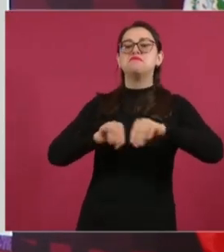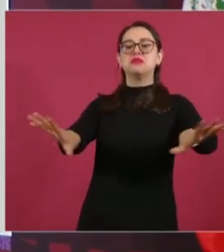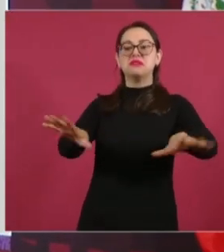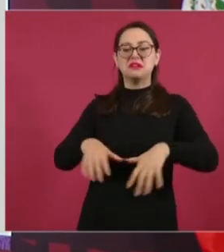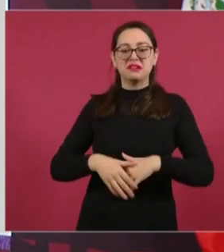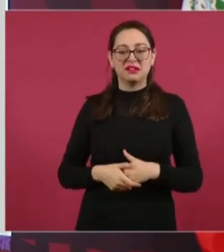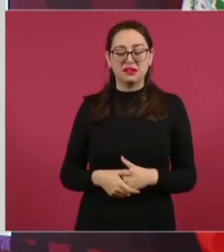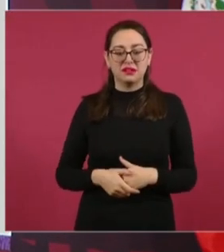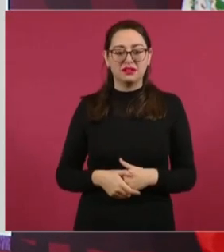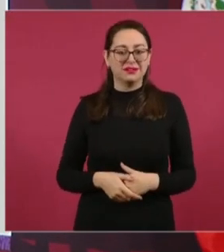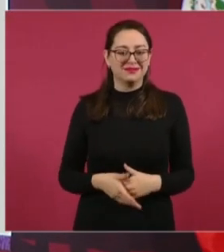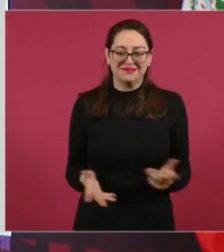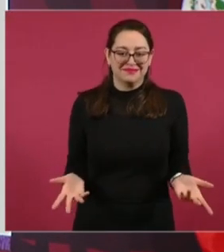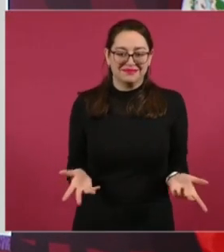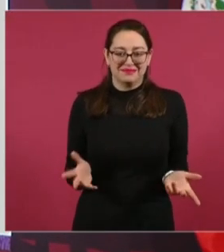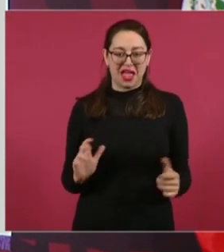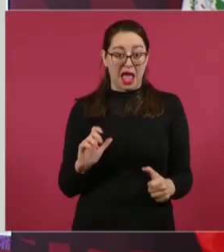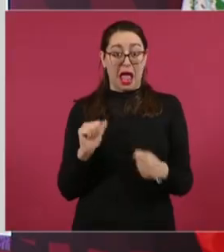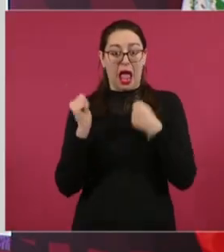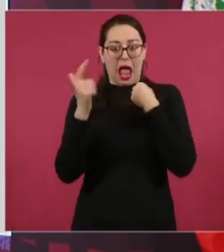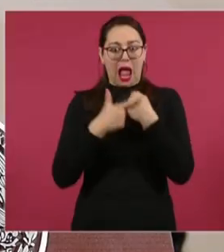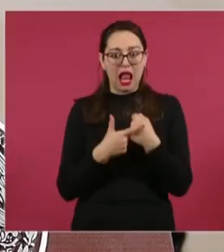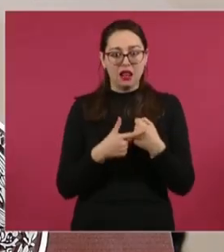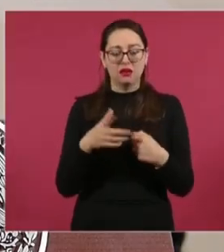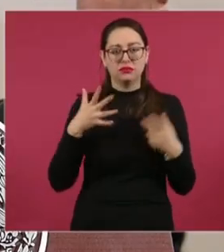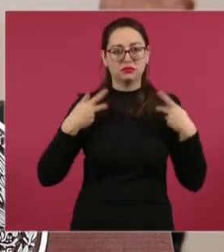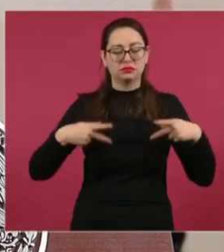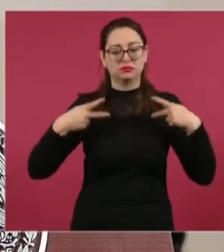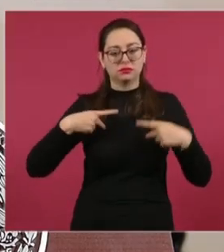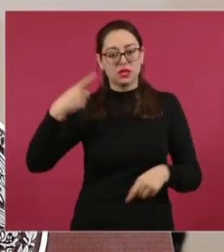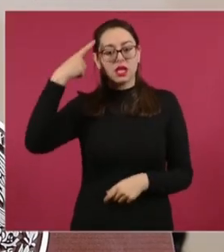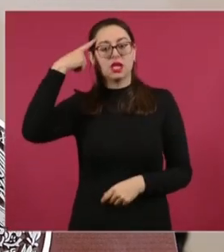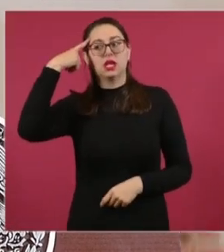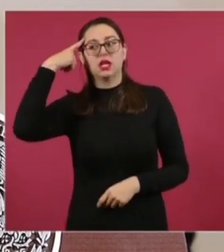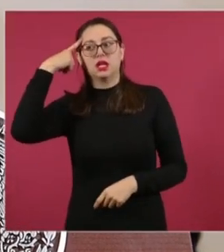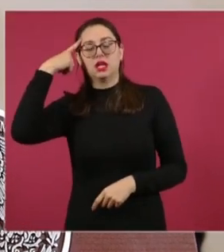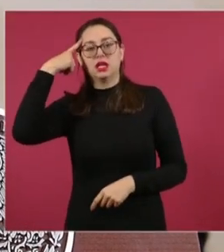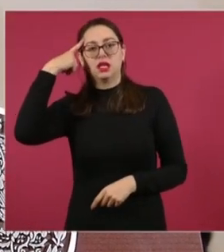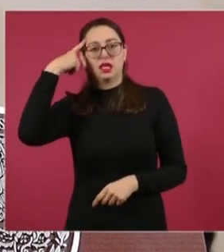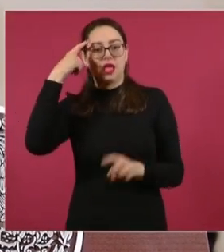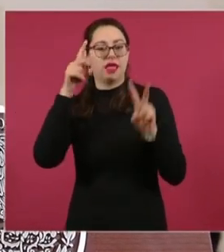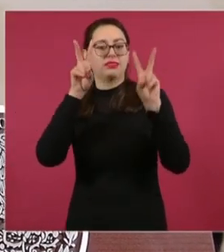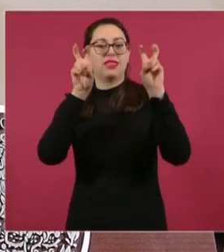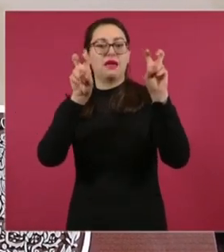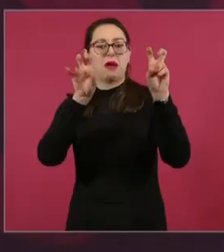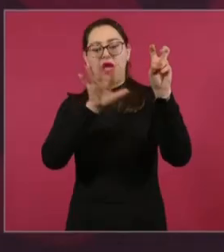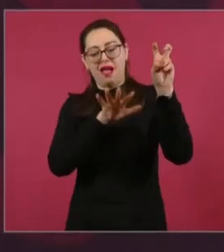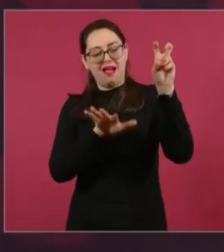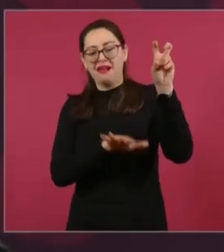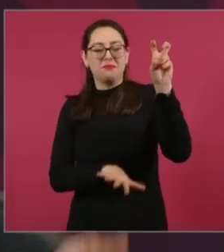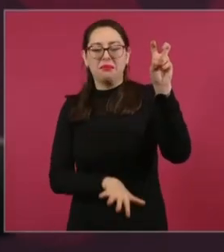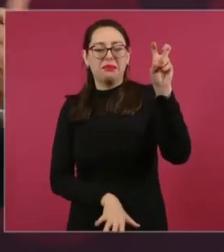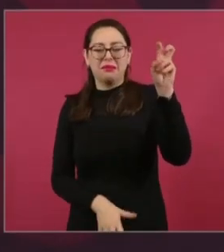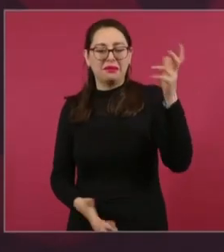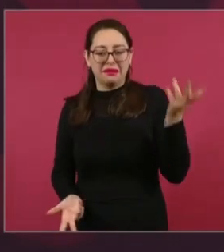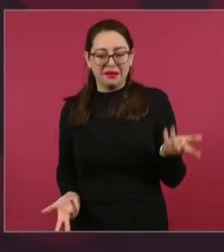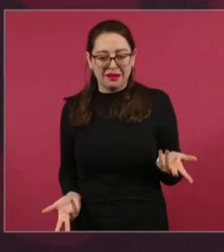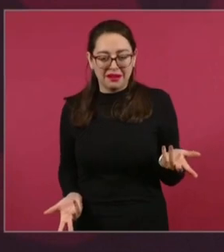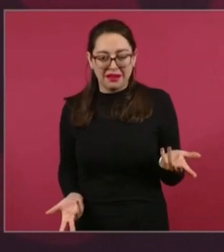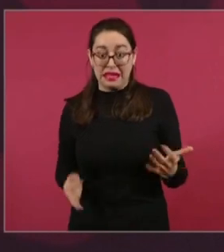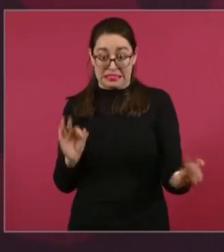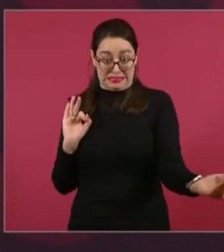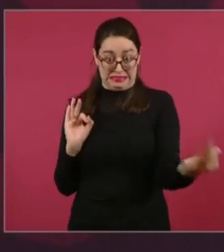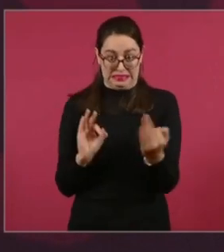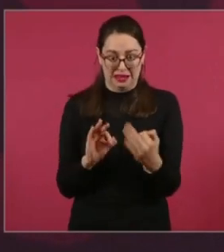y hay elecciones. ¿Qué no han